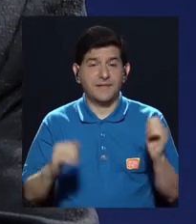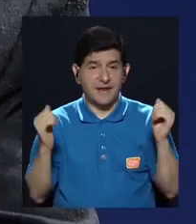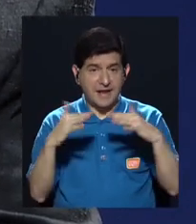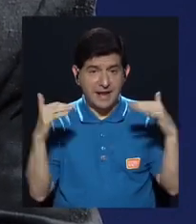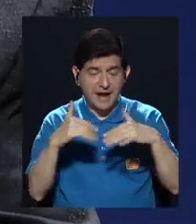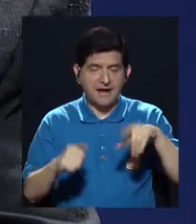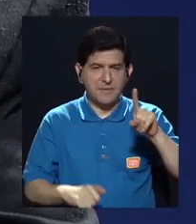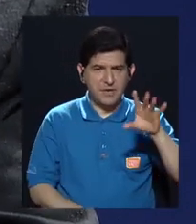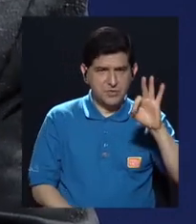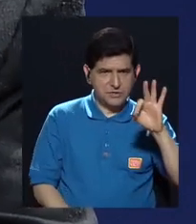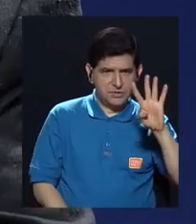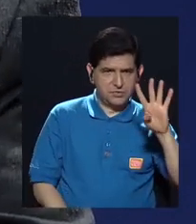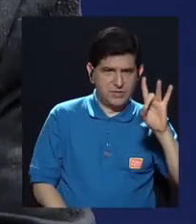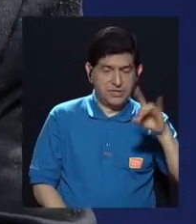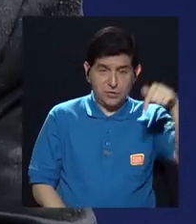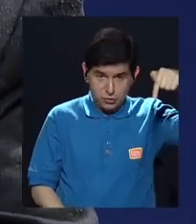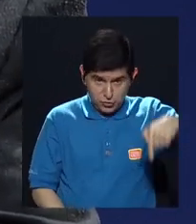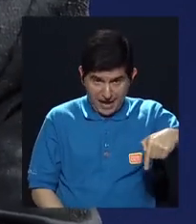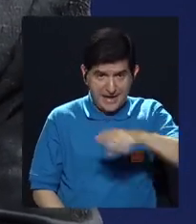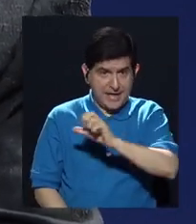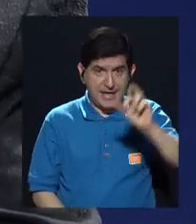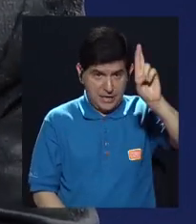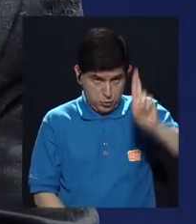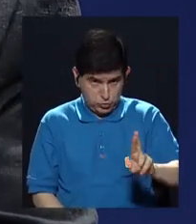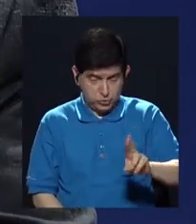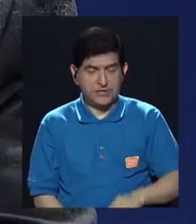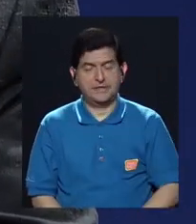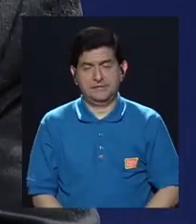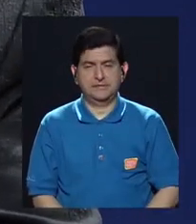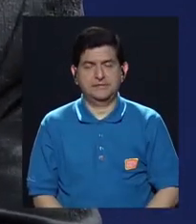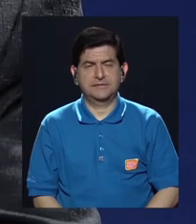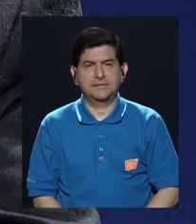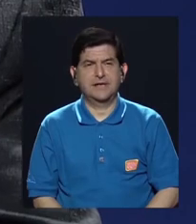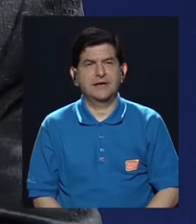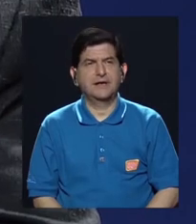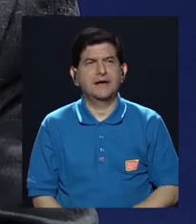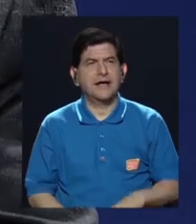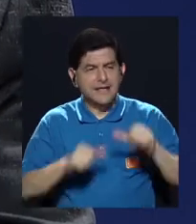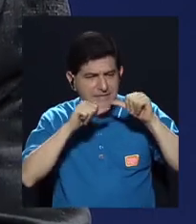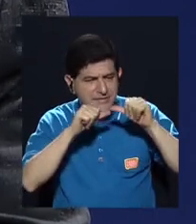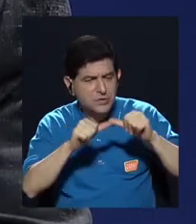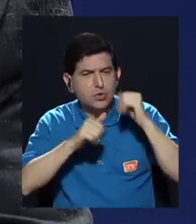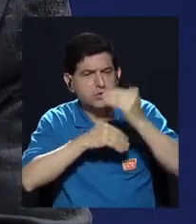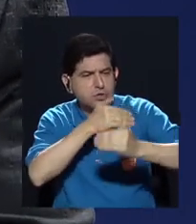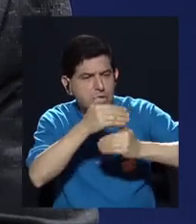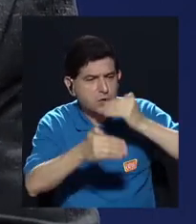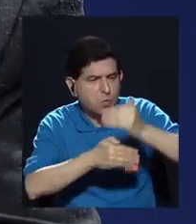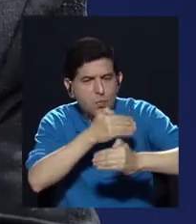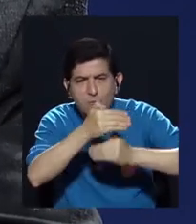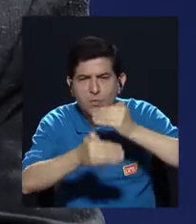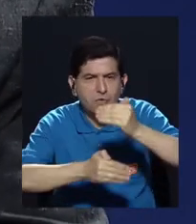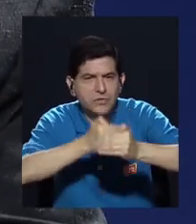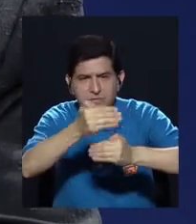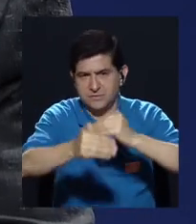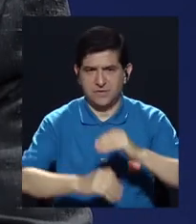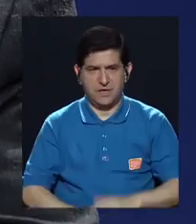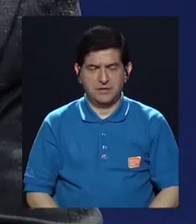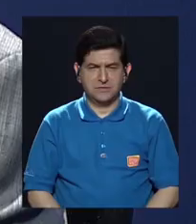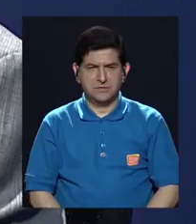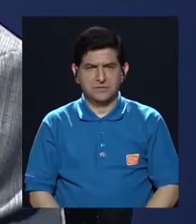la guerra del 48 en Costa Rica, si se puede, es una continuación de todo un